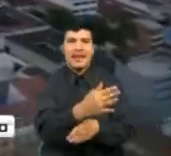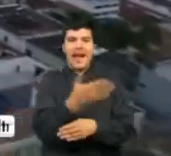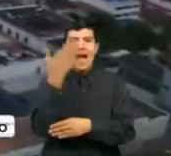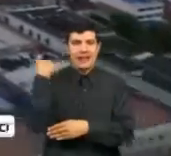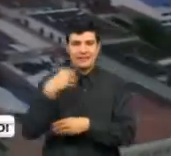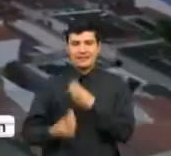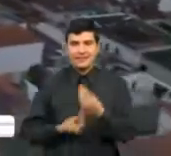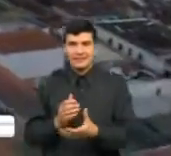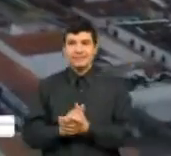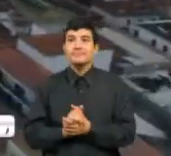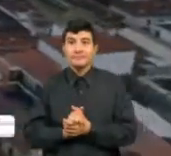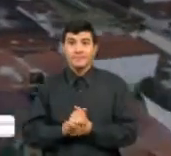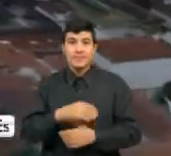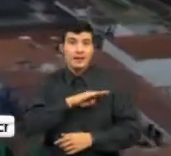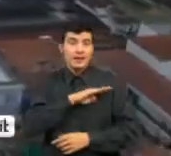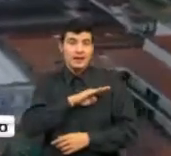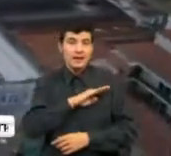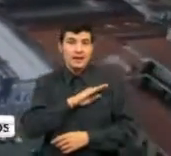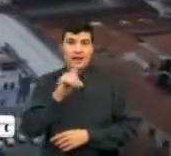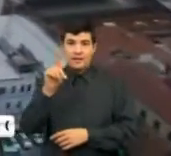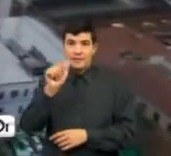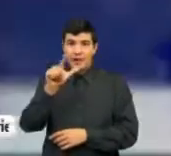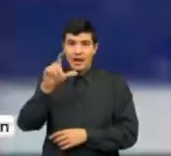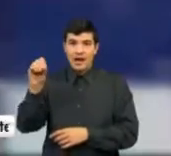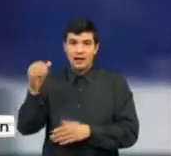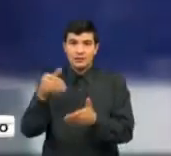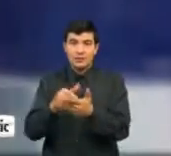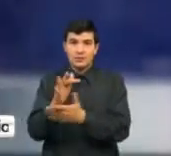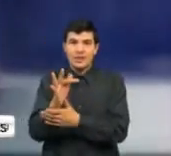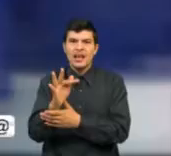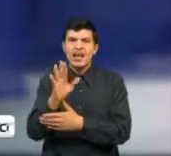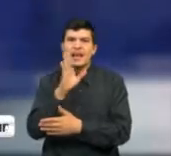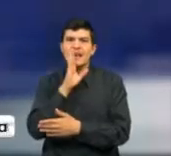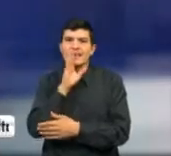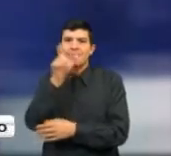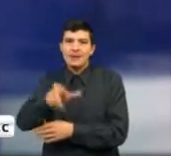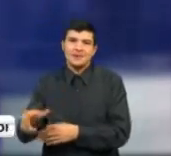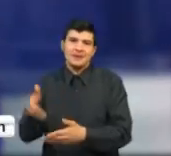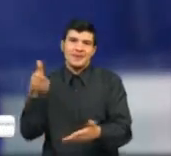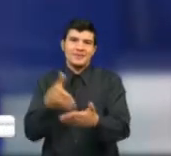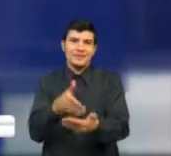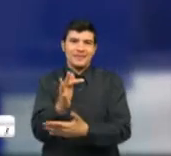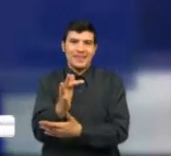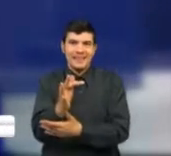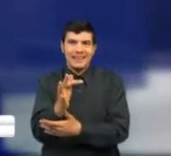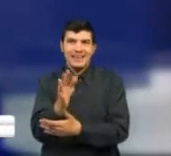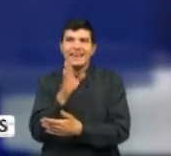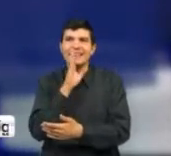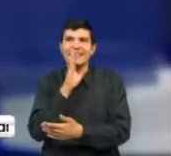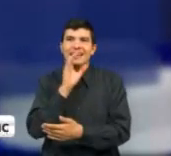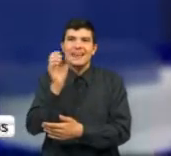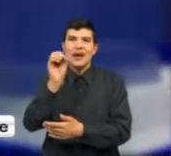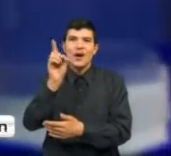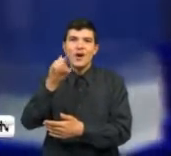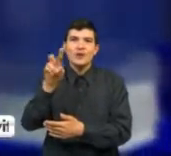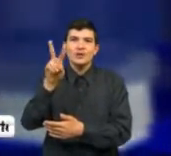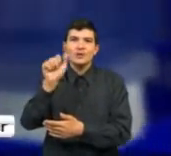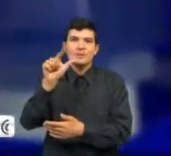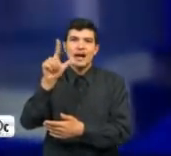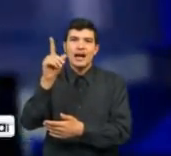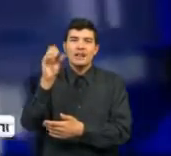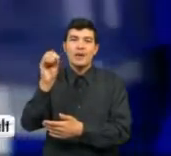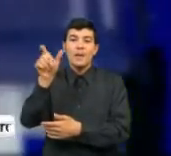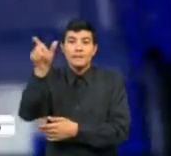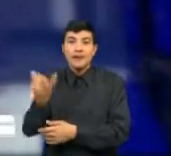la alcaldía de Bucaramanga, el fallo de tutela solo cobijará al tutelante. Es decir, Osvaldo Abril será el